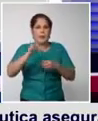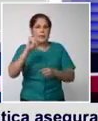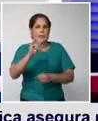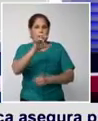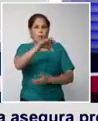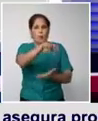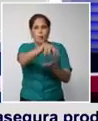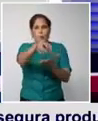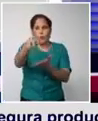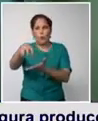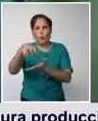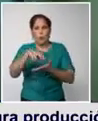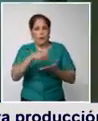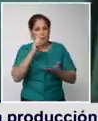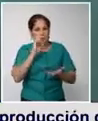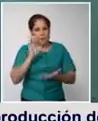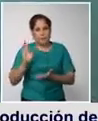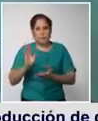clínicos. Tenemos el reporte.